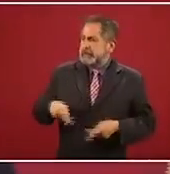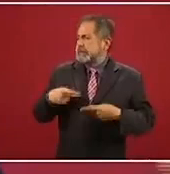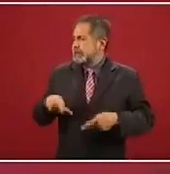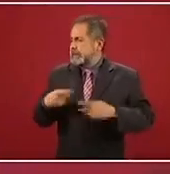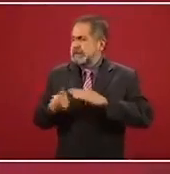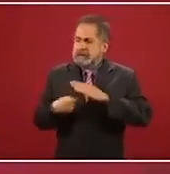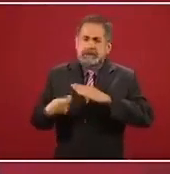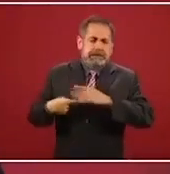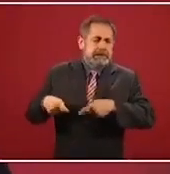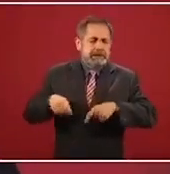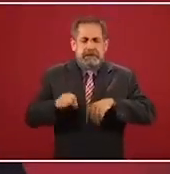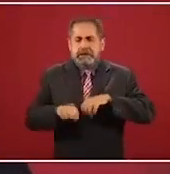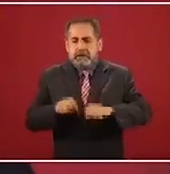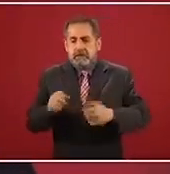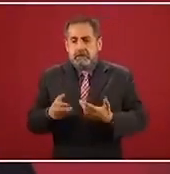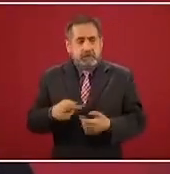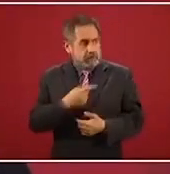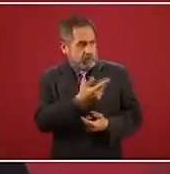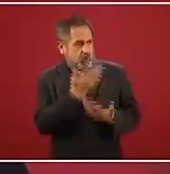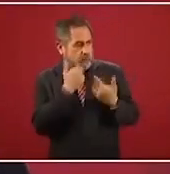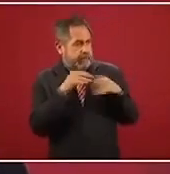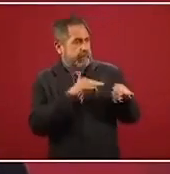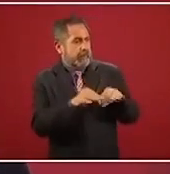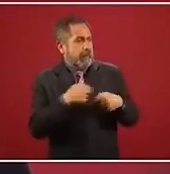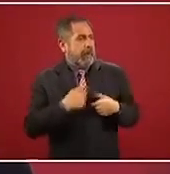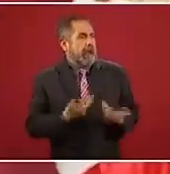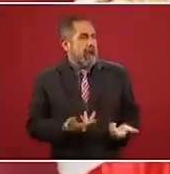ante la falta de opciones,